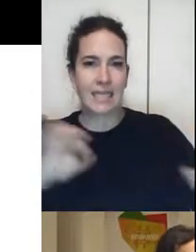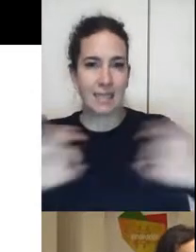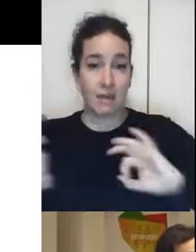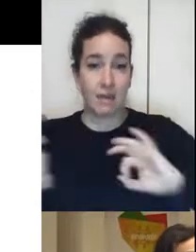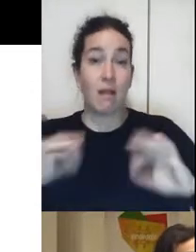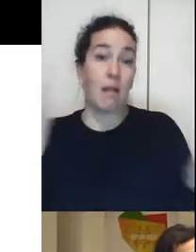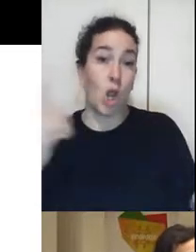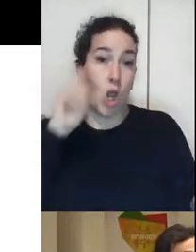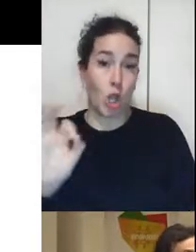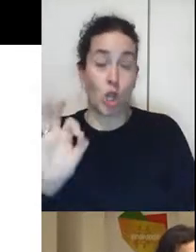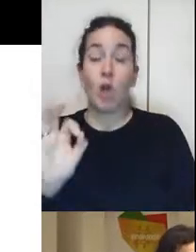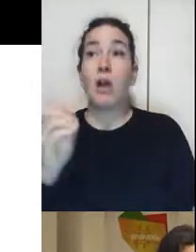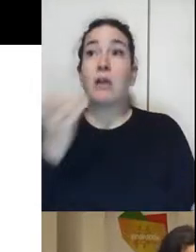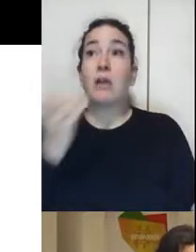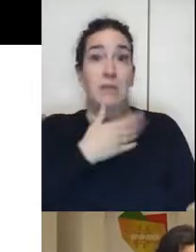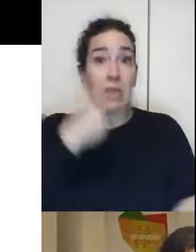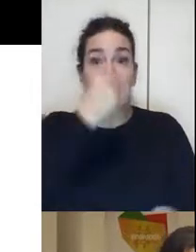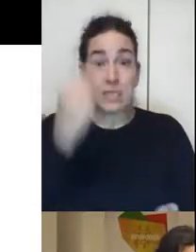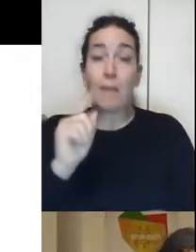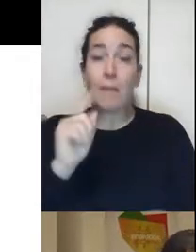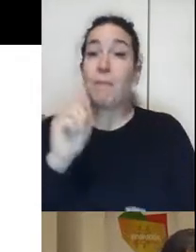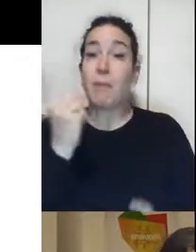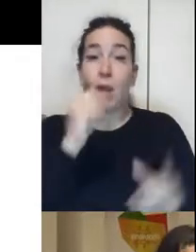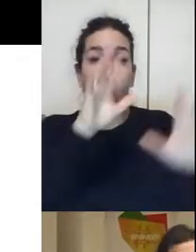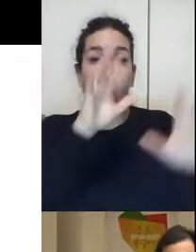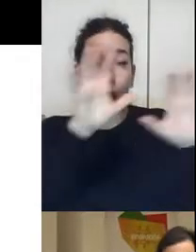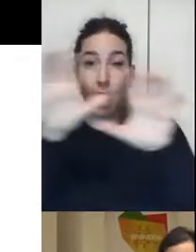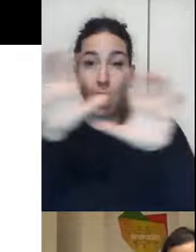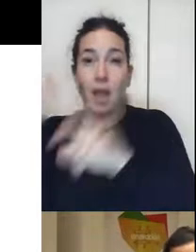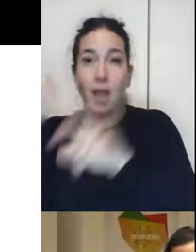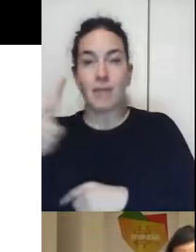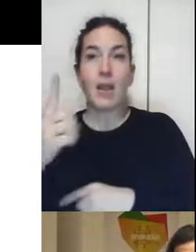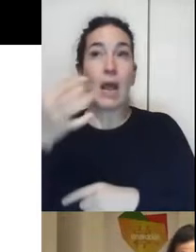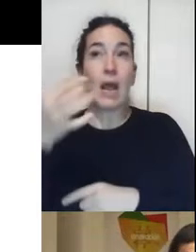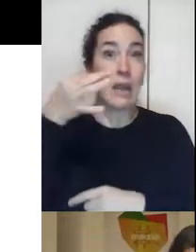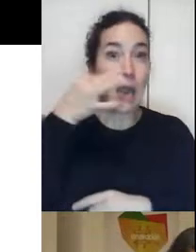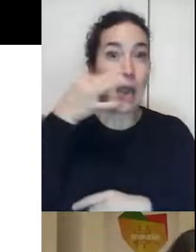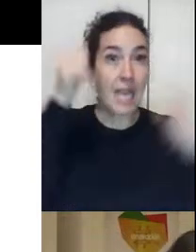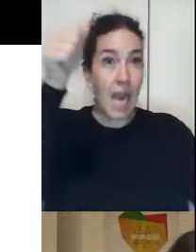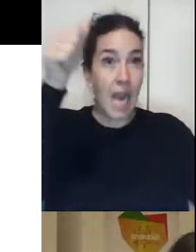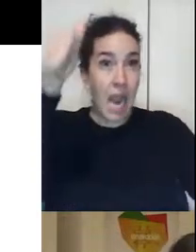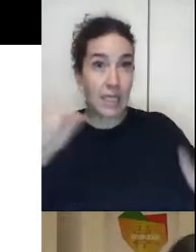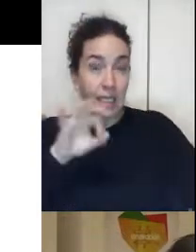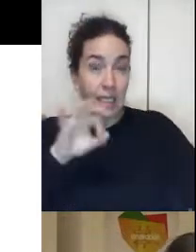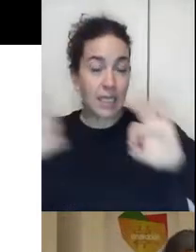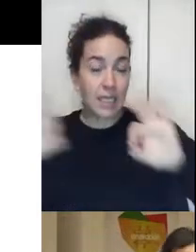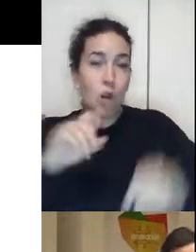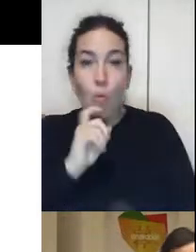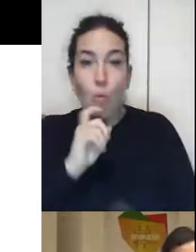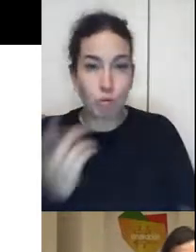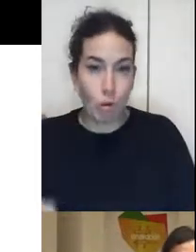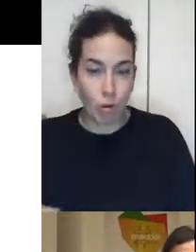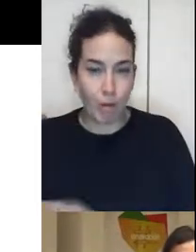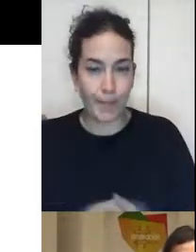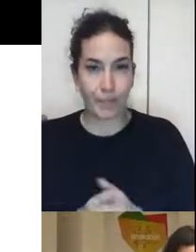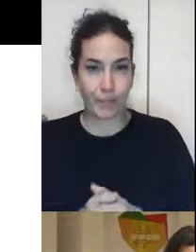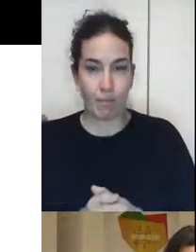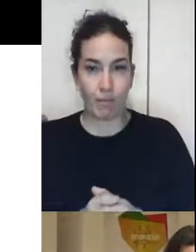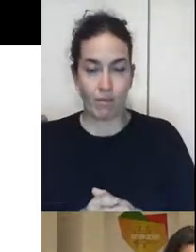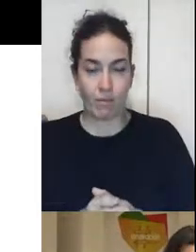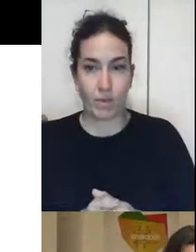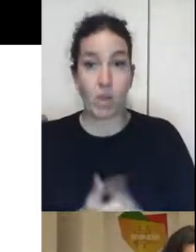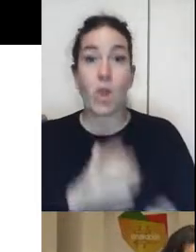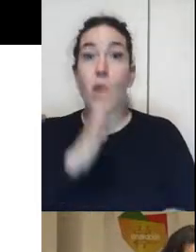teatral primero era importante que conociesen las prácticas reales, los casos reales de diseños de cartel teatral. Y por tanto el